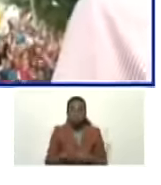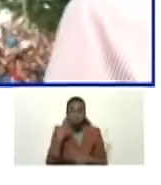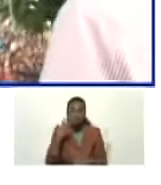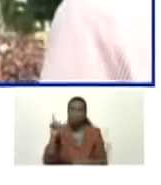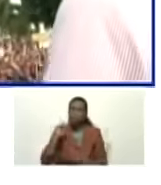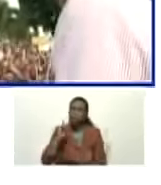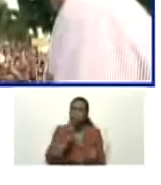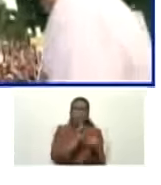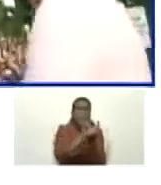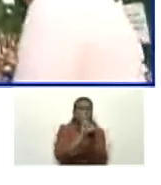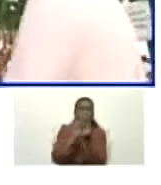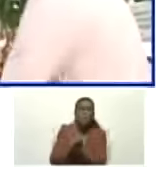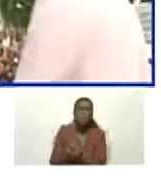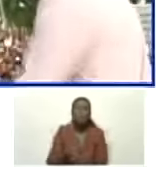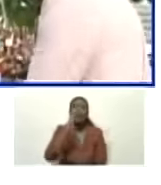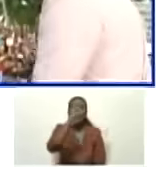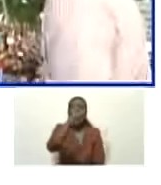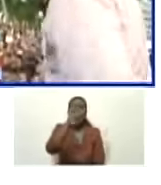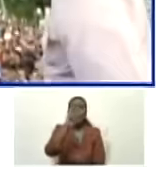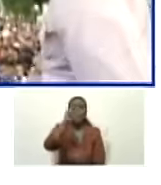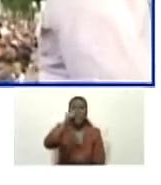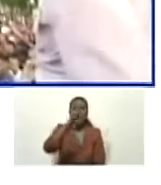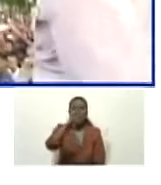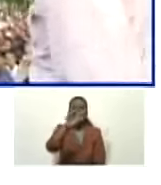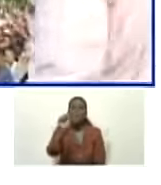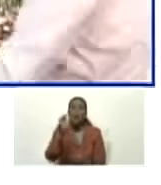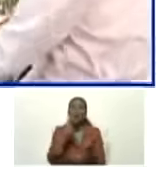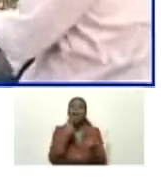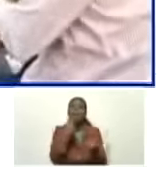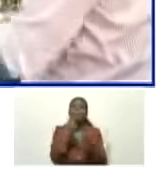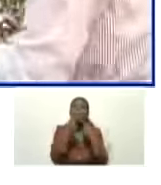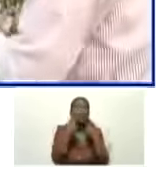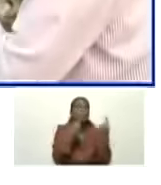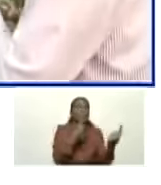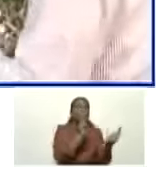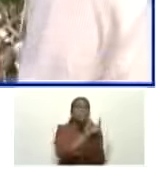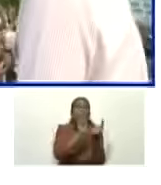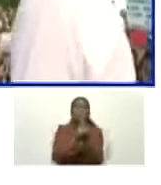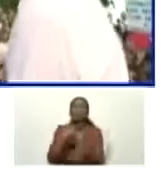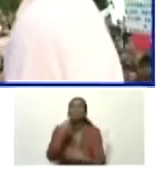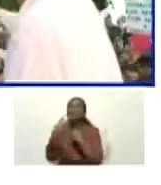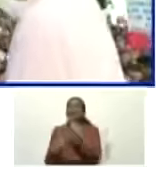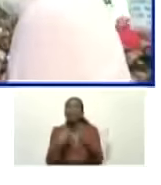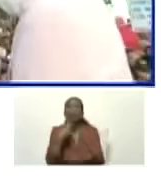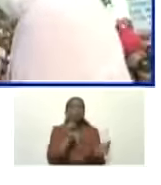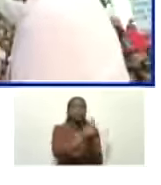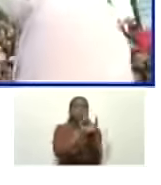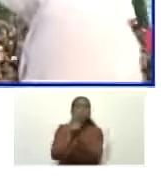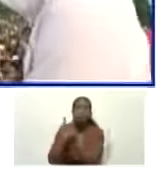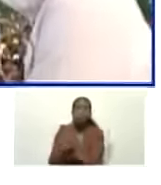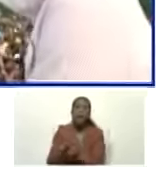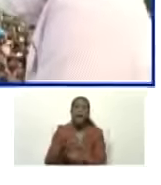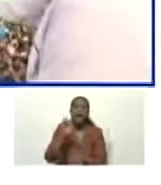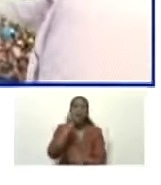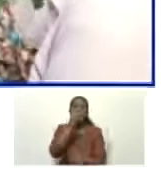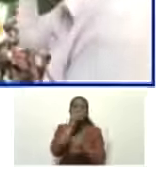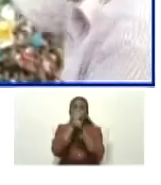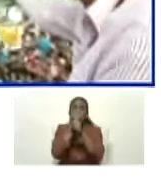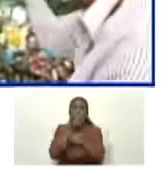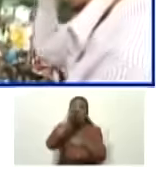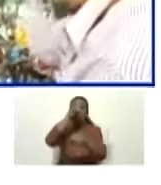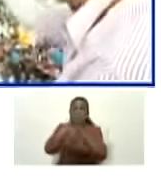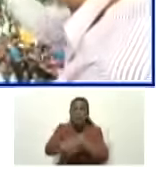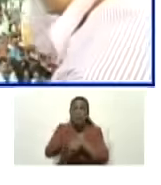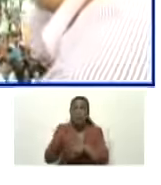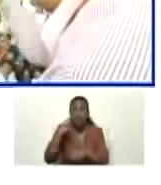Radio Bemba, el nuevo sistema comunicacional. Aplíquenlo hoy en Tucupita, en Delta Macuro. Ahí les